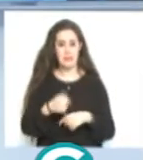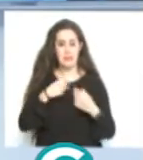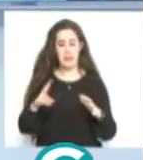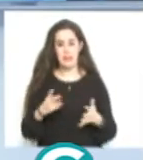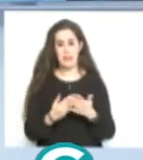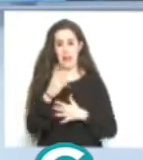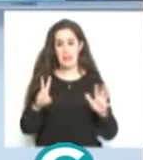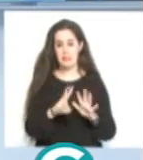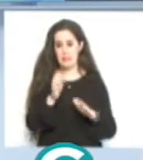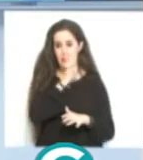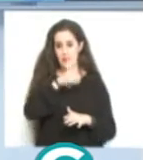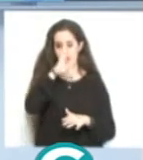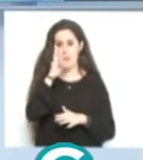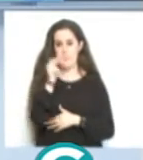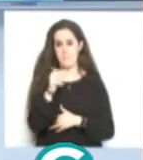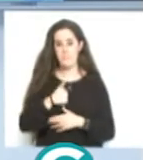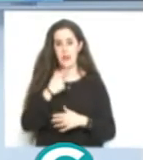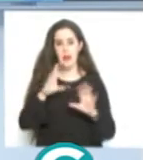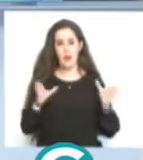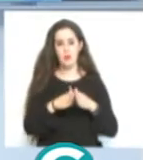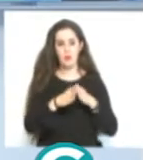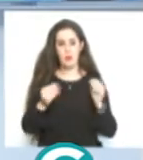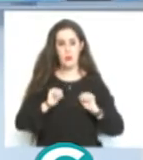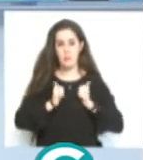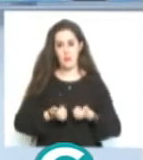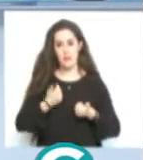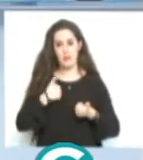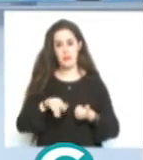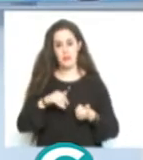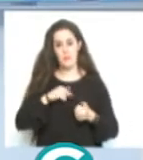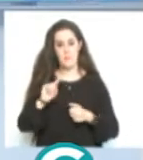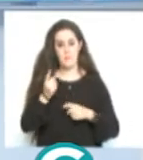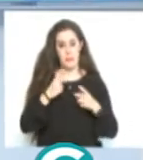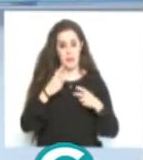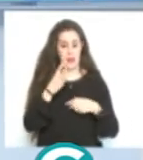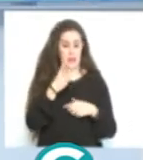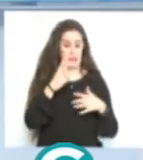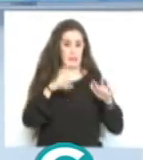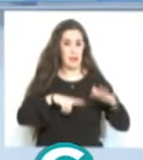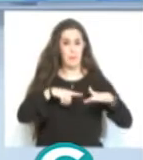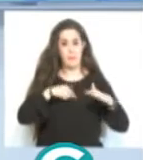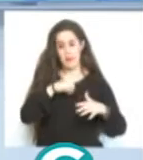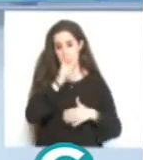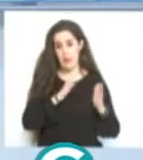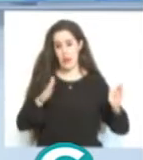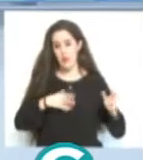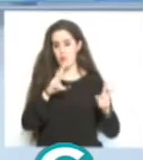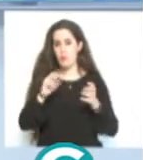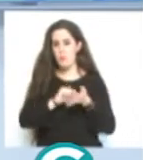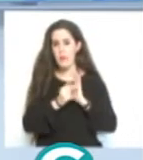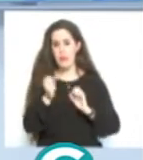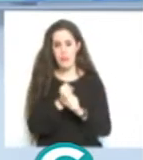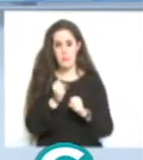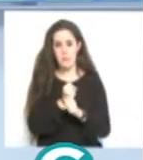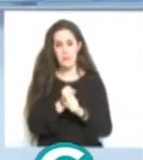7 de febrero. Viernes, la Junta de Andalucía pondrá en marcha en el primer semestre del año una nueva edición de los planes de empleo.